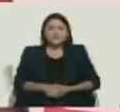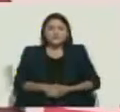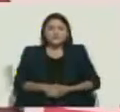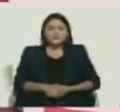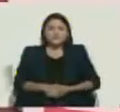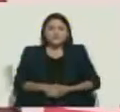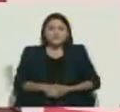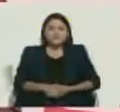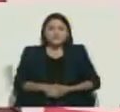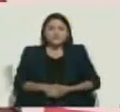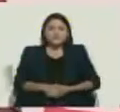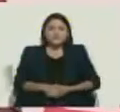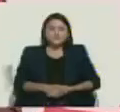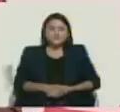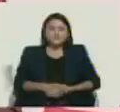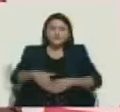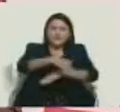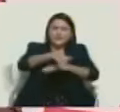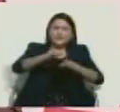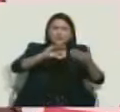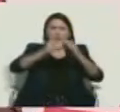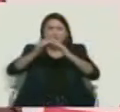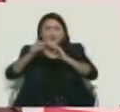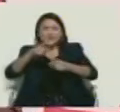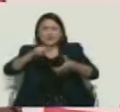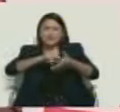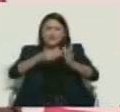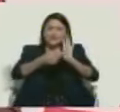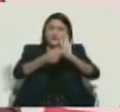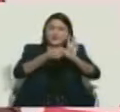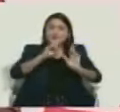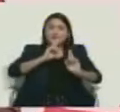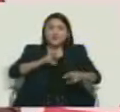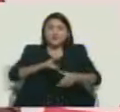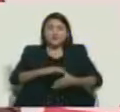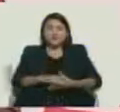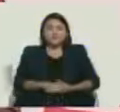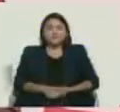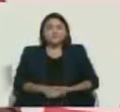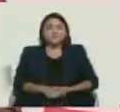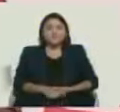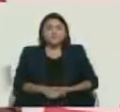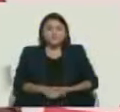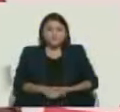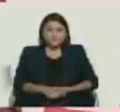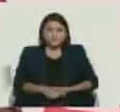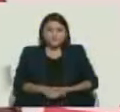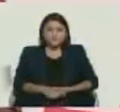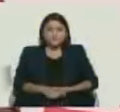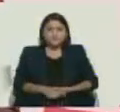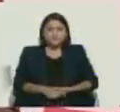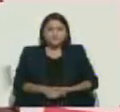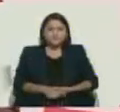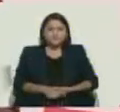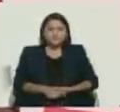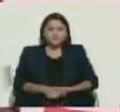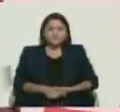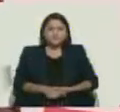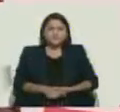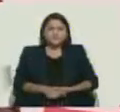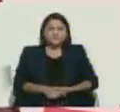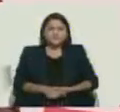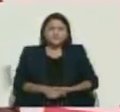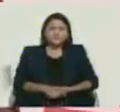Esto de calles, de comunidades, es respuesta a esa dinámica dentro del partido. Hace poco lo aprobamos la primera vez,